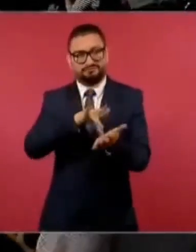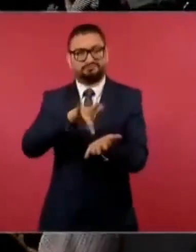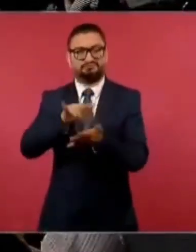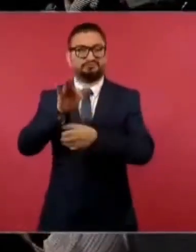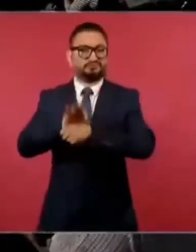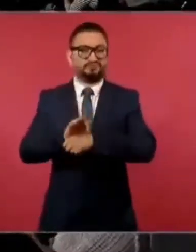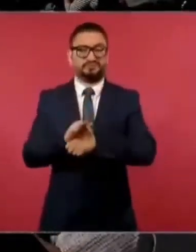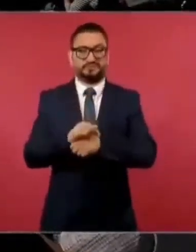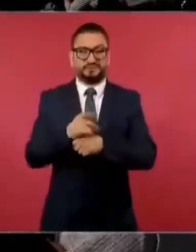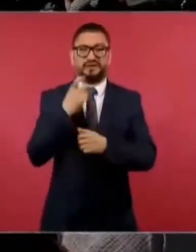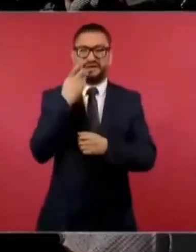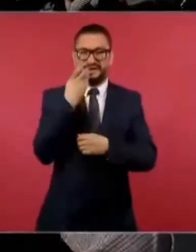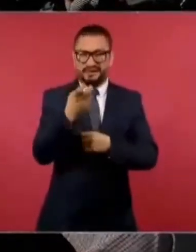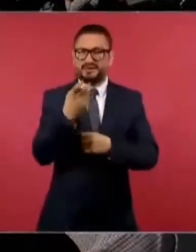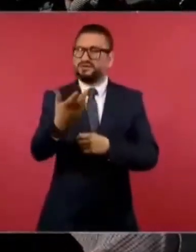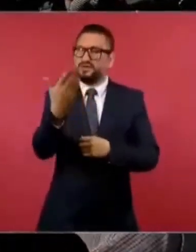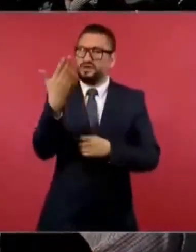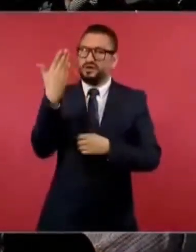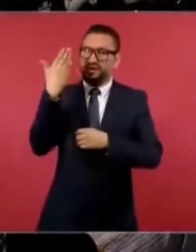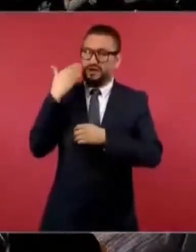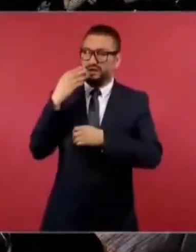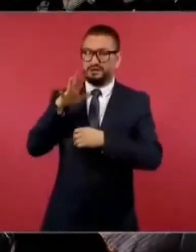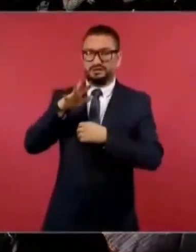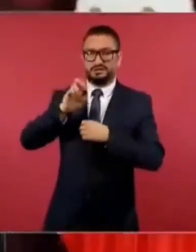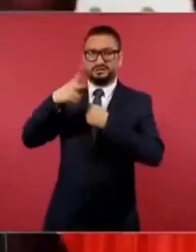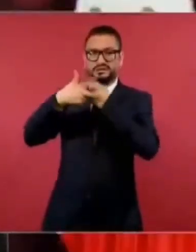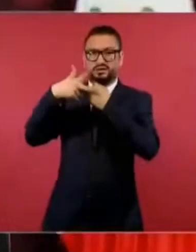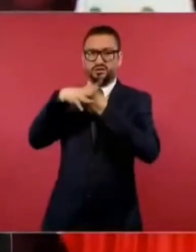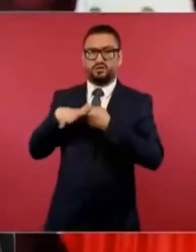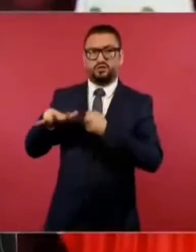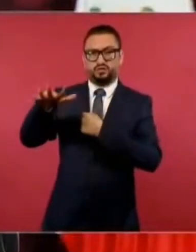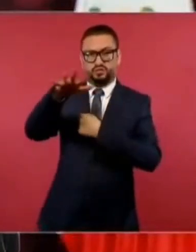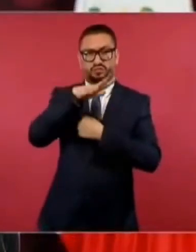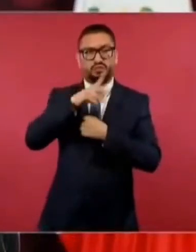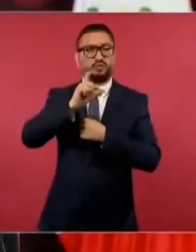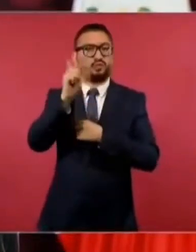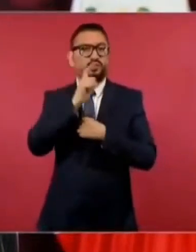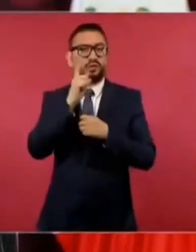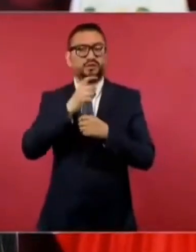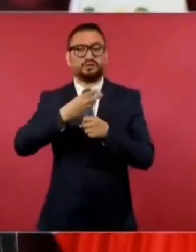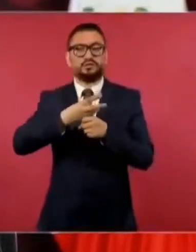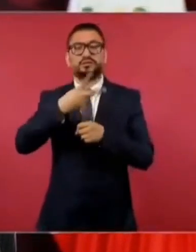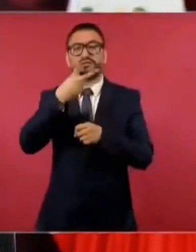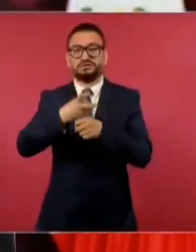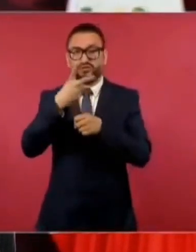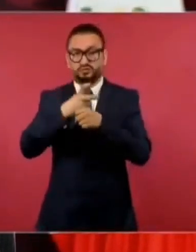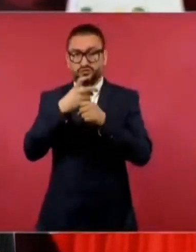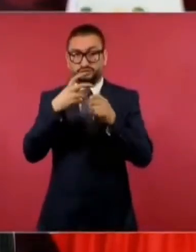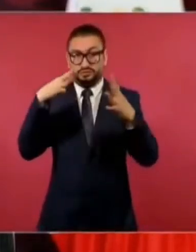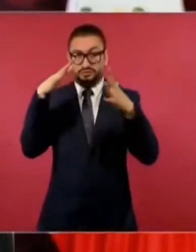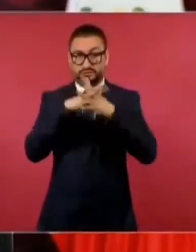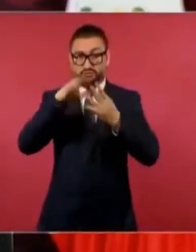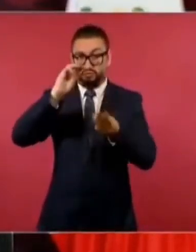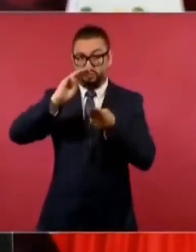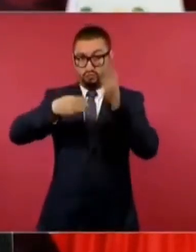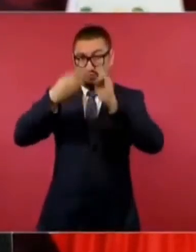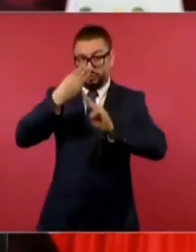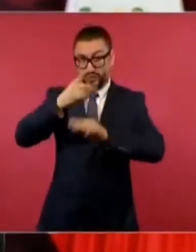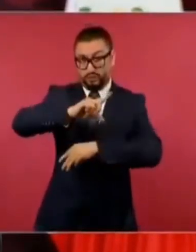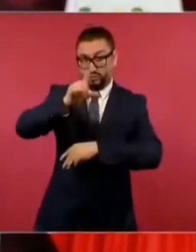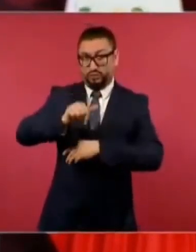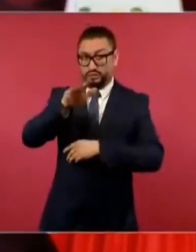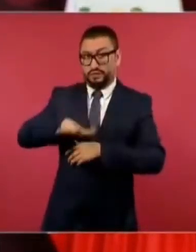Eso se logró en Europa después de la Segunda Guerra Mundial, el estado de